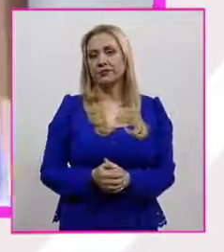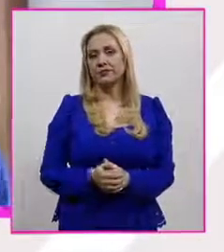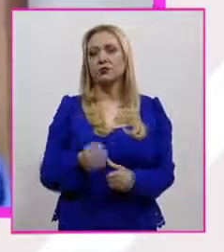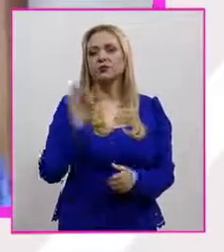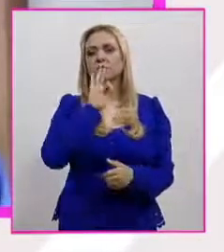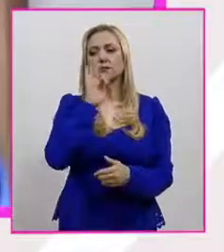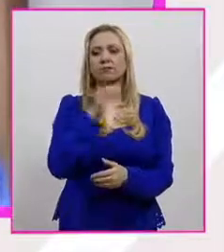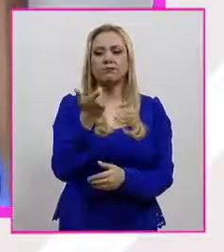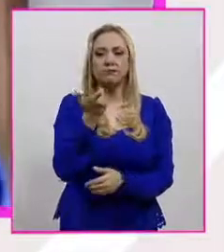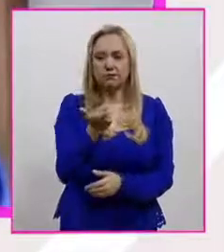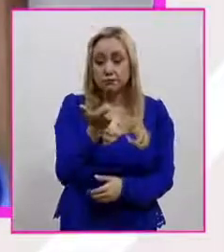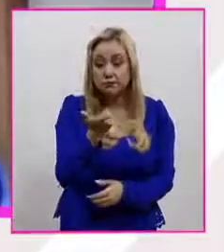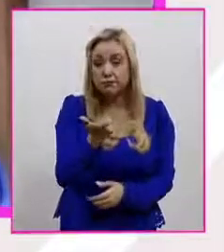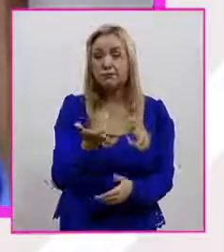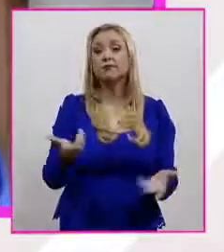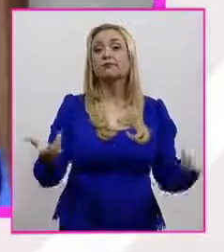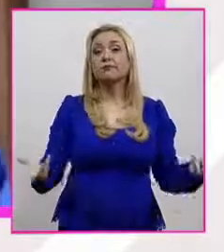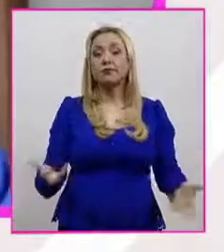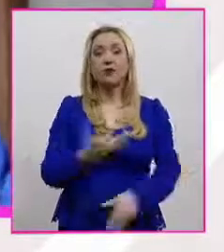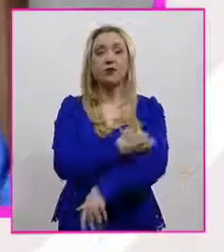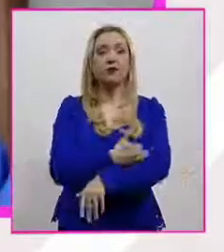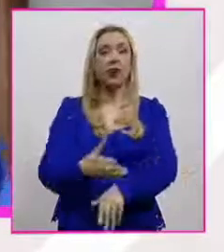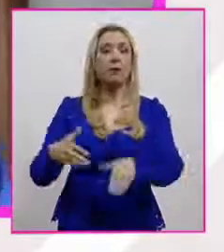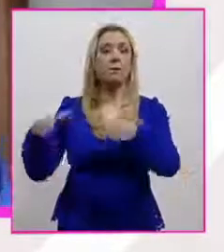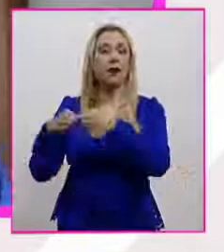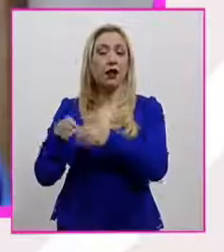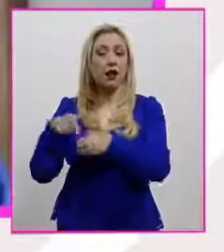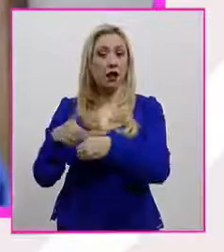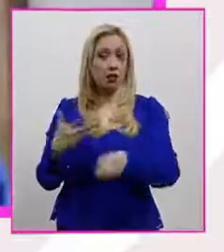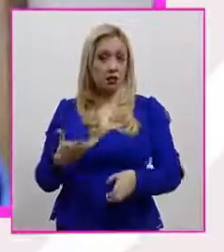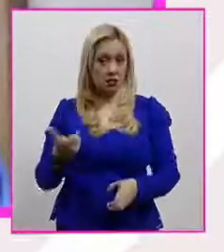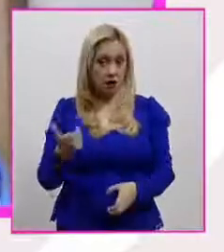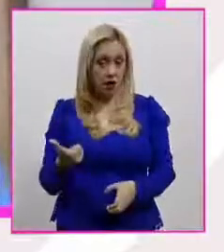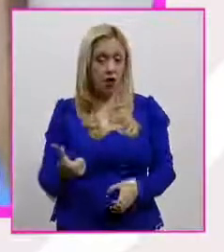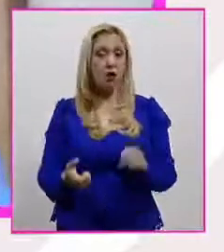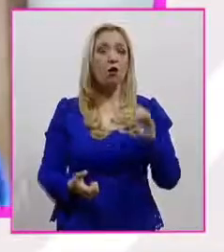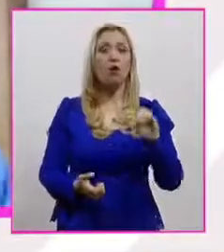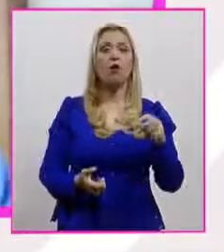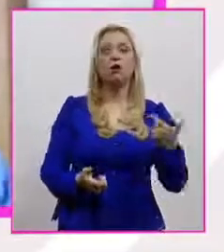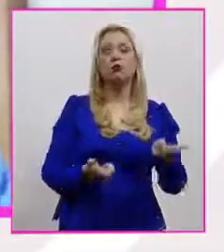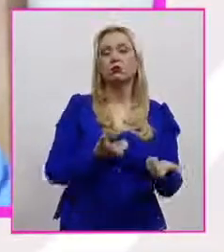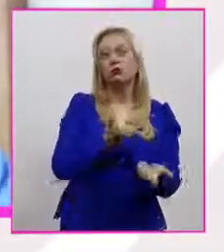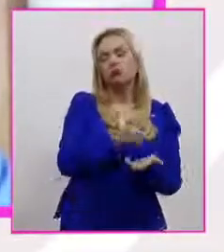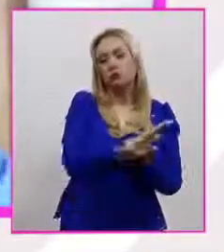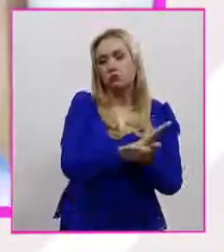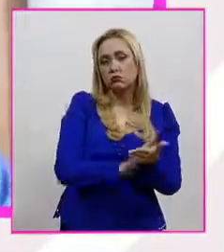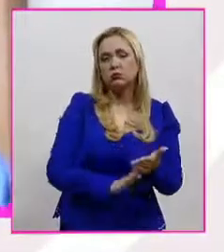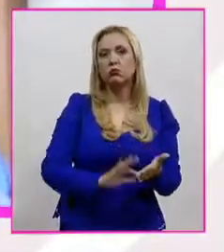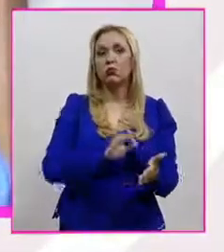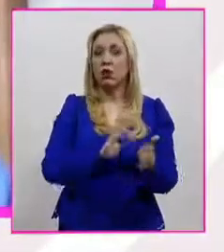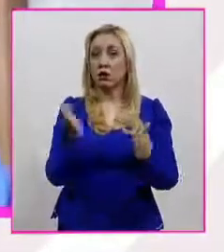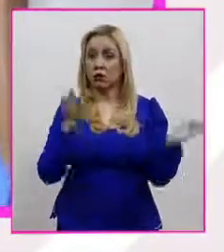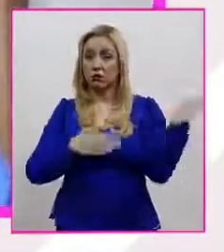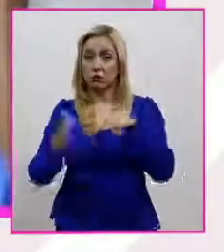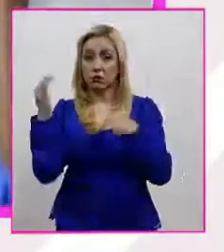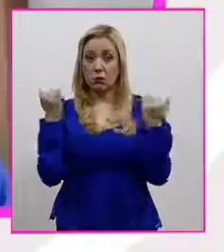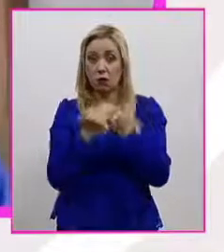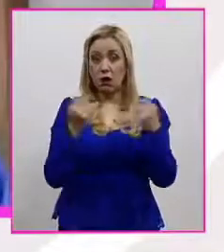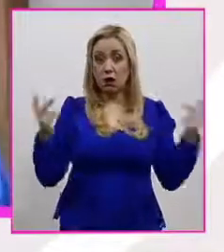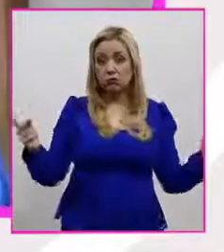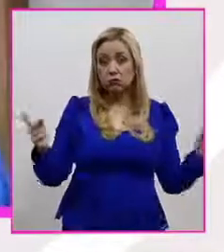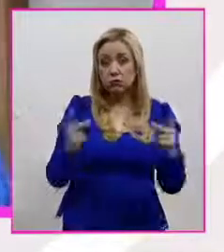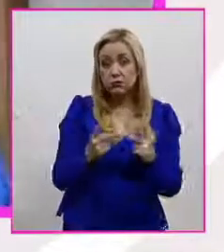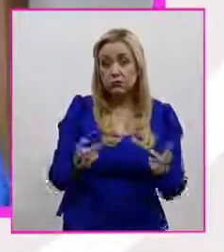Eso es primordialmente lo que determina qué tan lejos llega una persona en la escalera social o qué tantas oportunidades tiene una